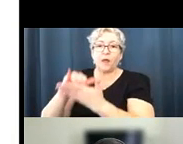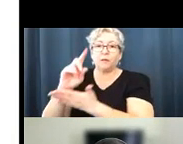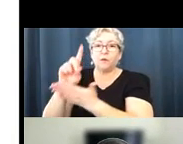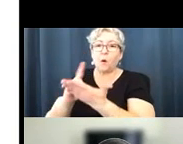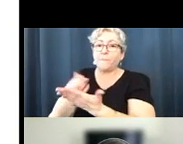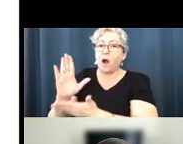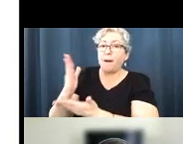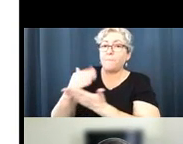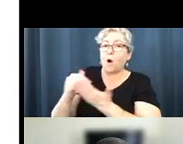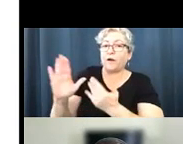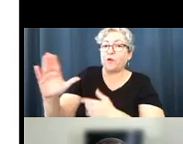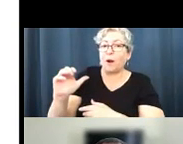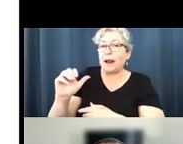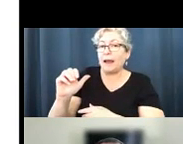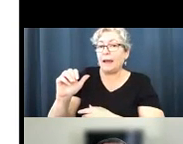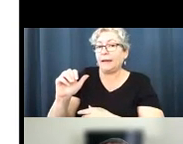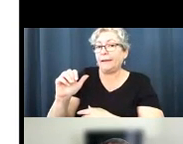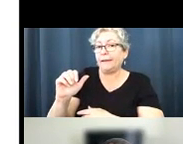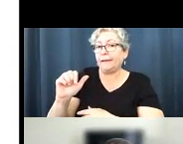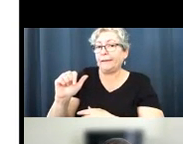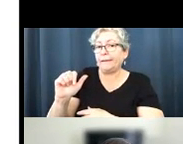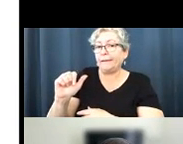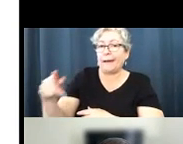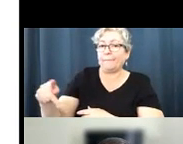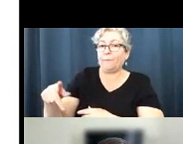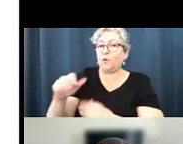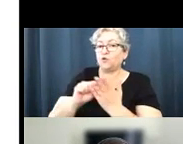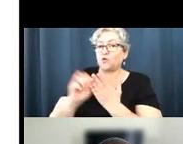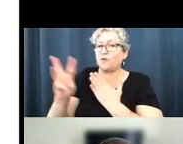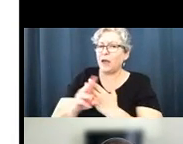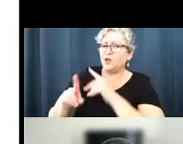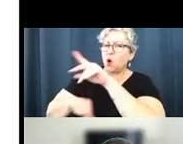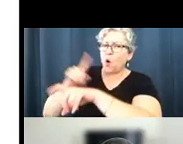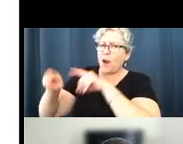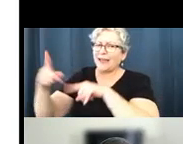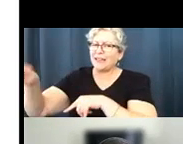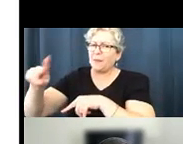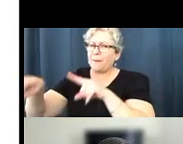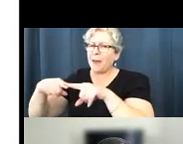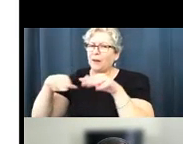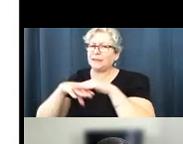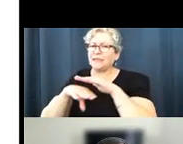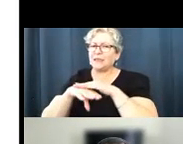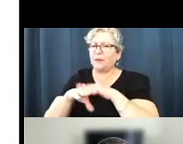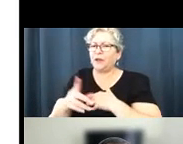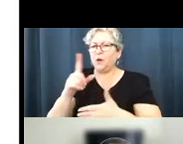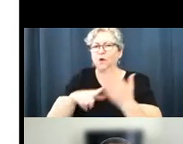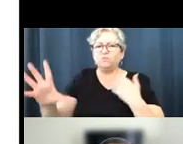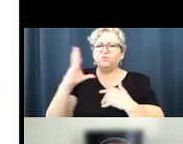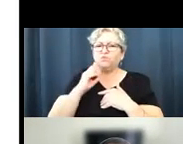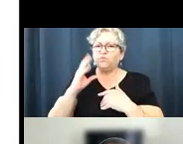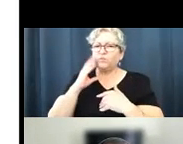el procurador, la persona que está haciendo las adquisiciones. Muchas veces tiene que hablar con los vendedores y a preguntarles sobre